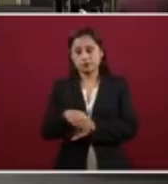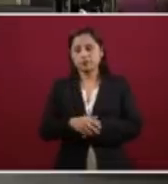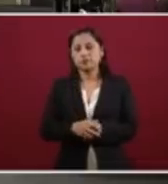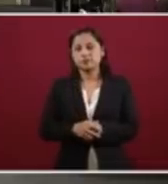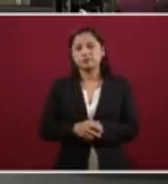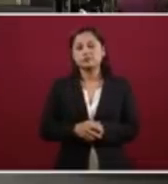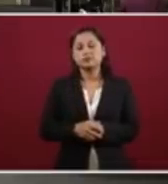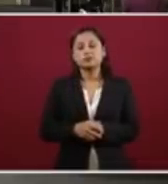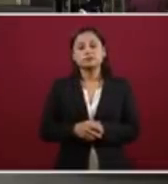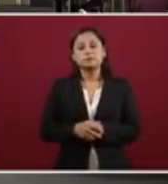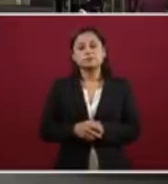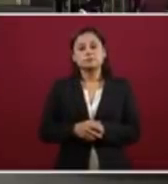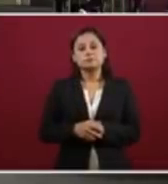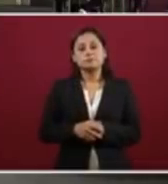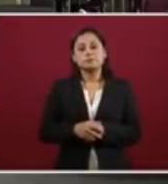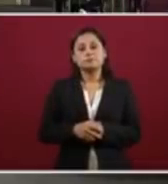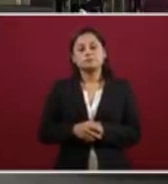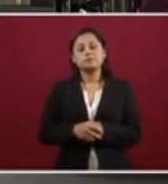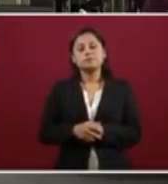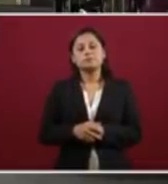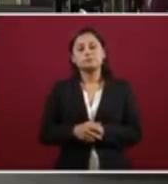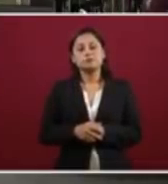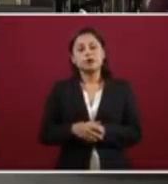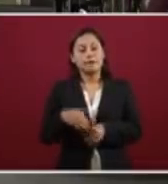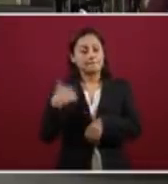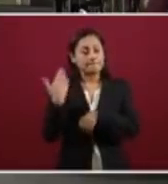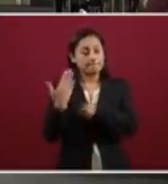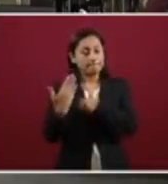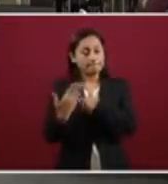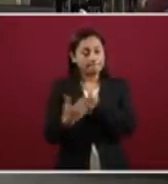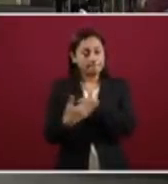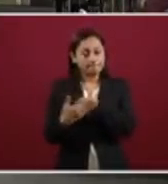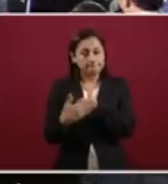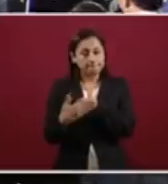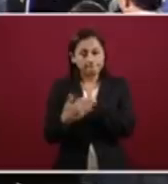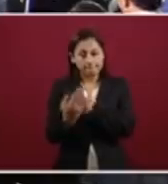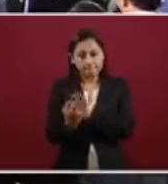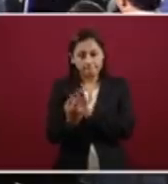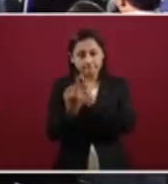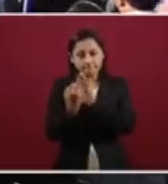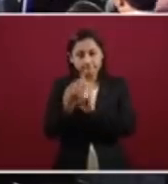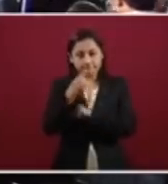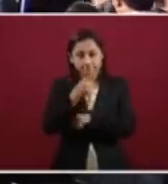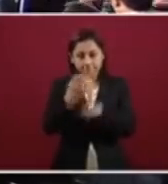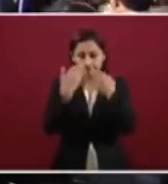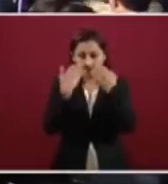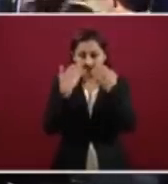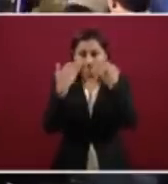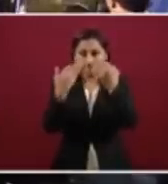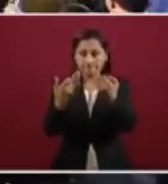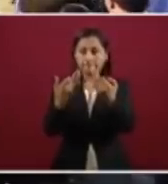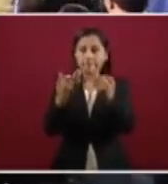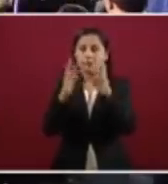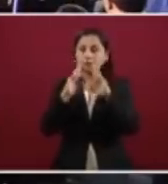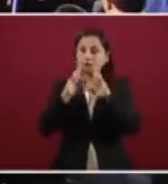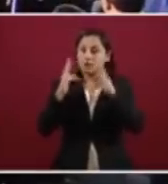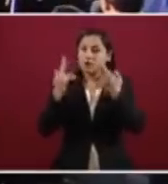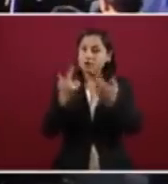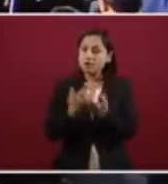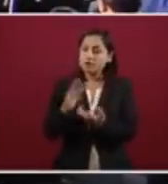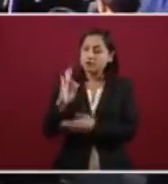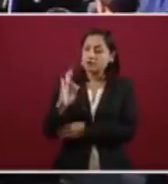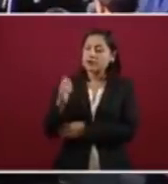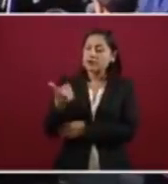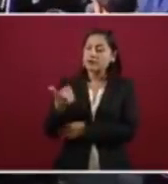En un par de horas usted va a ser testigo de este encuentro que va a tener la Fiscalía General de la República con los